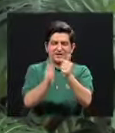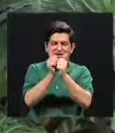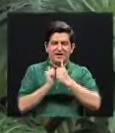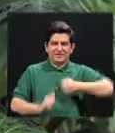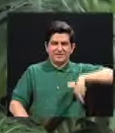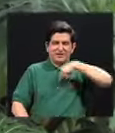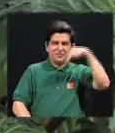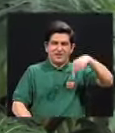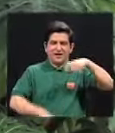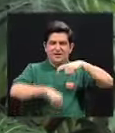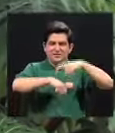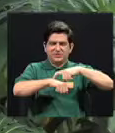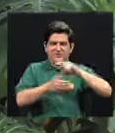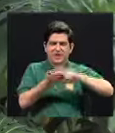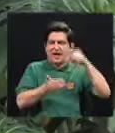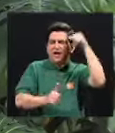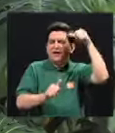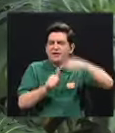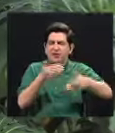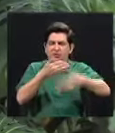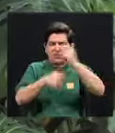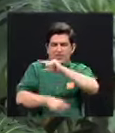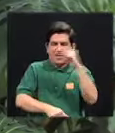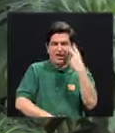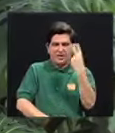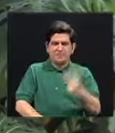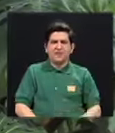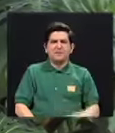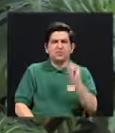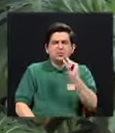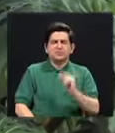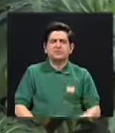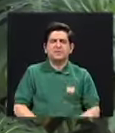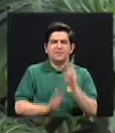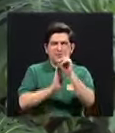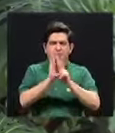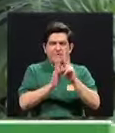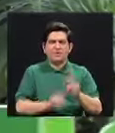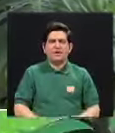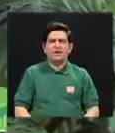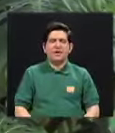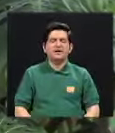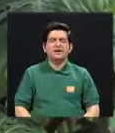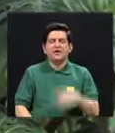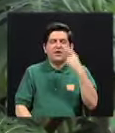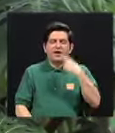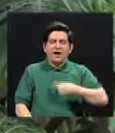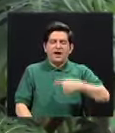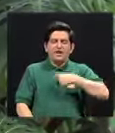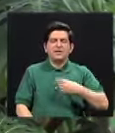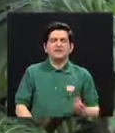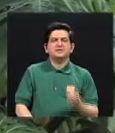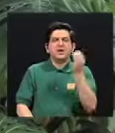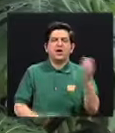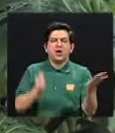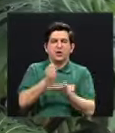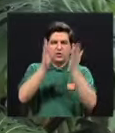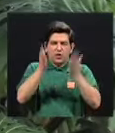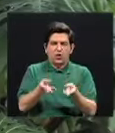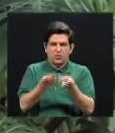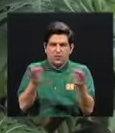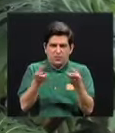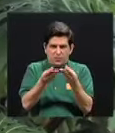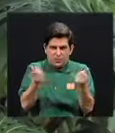Muchísimas gracias por estar en compañía de Era Verde. Como recordarán, la semana anterior vimos el cortometraje El anhelo de un joven campesino. El mismo